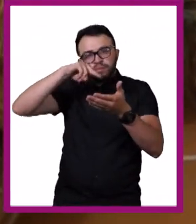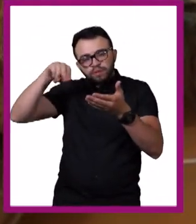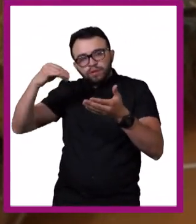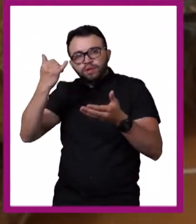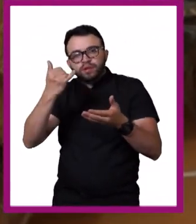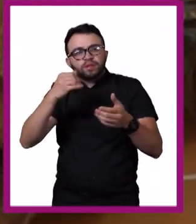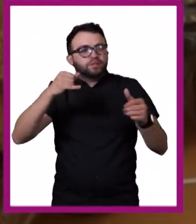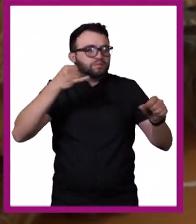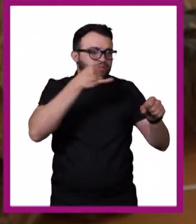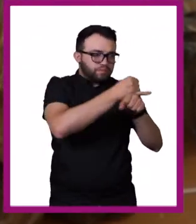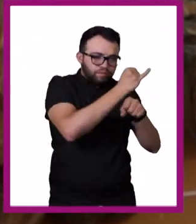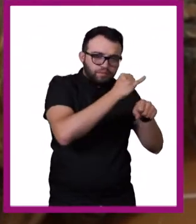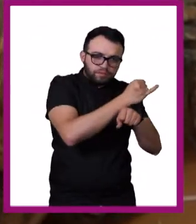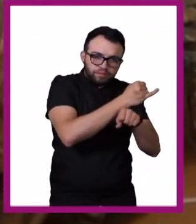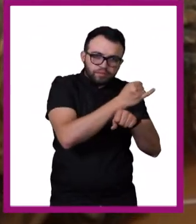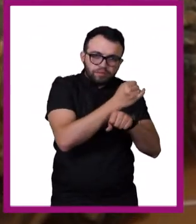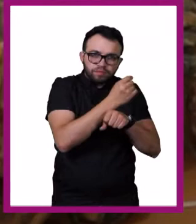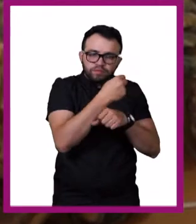escultura,